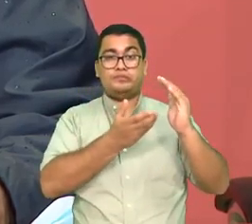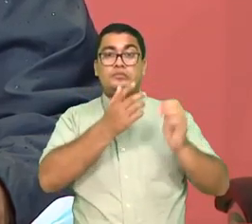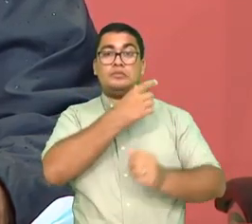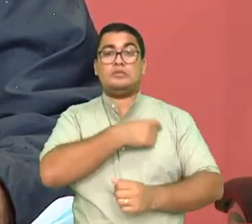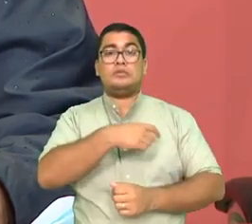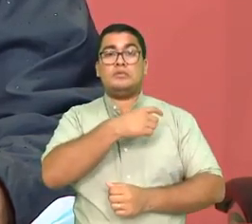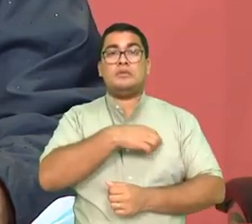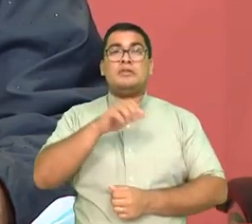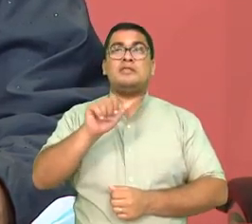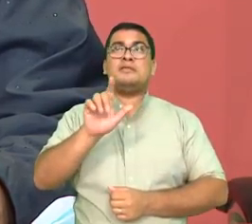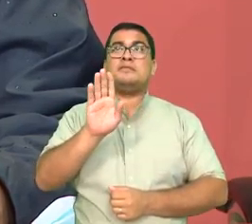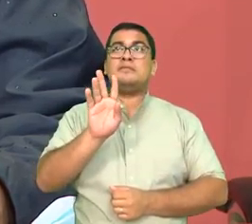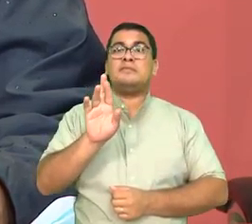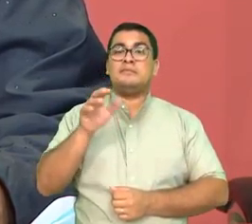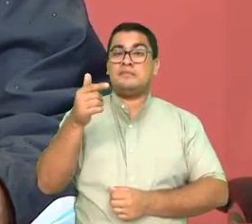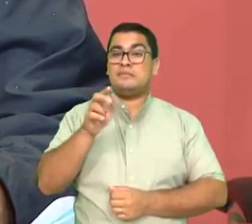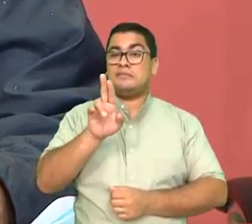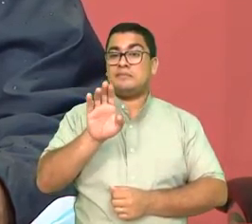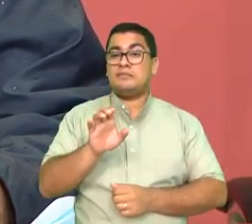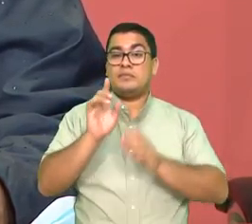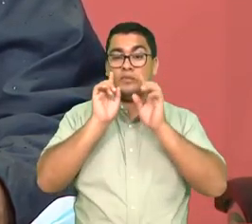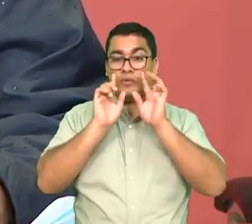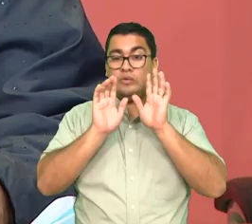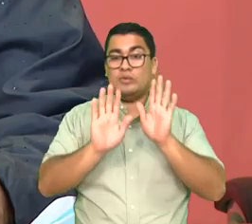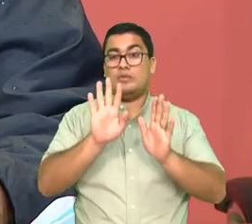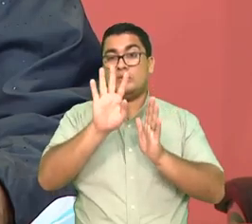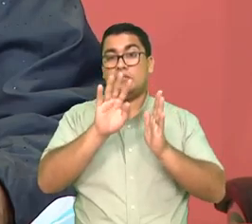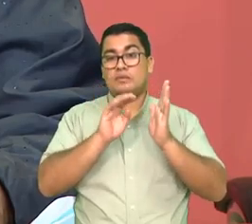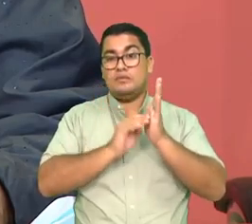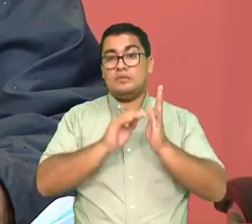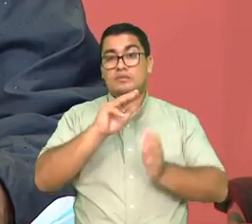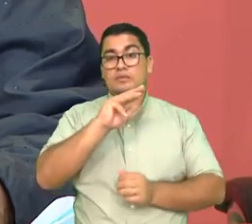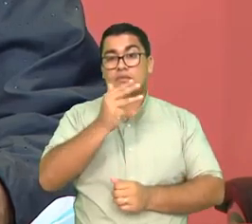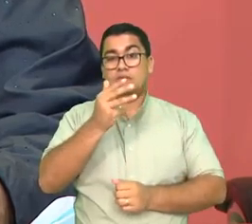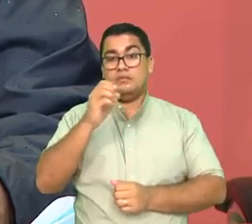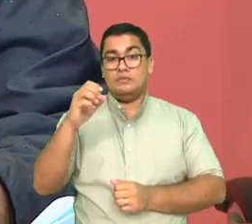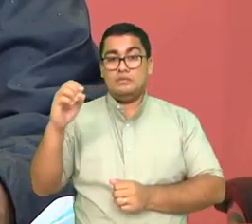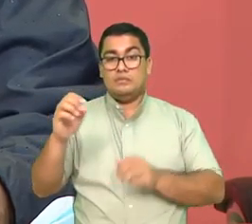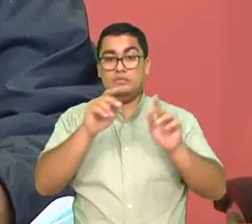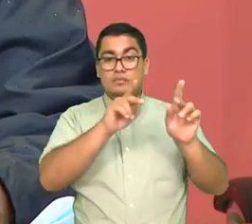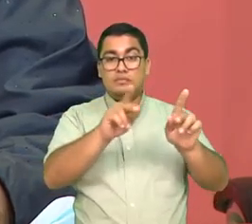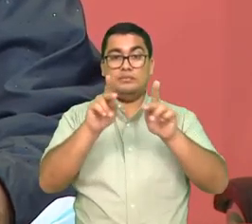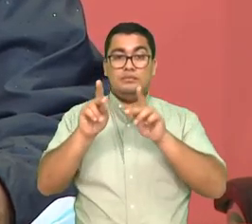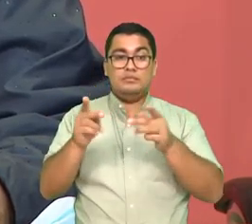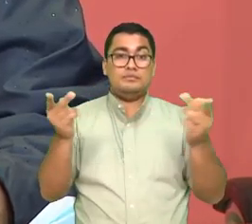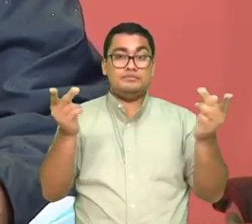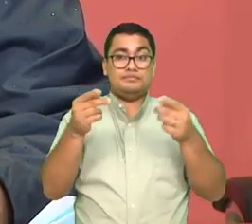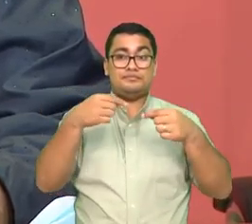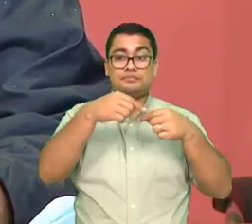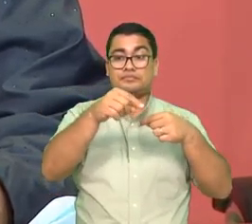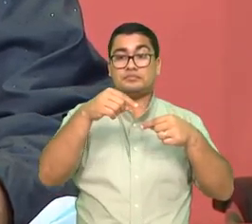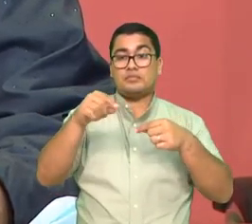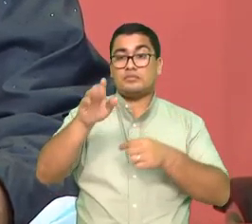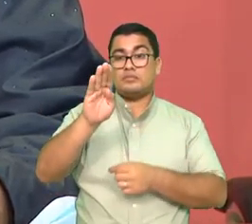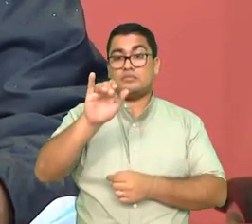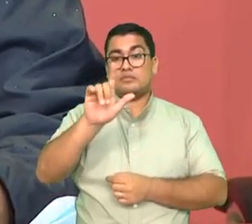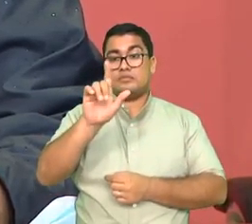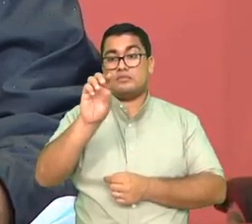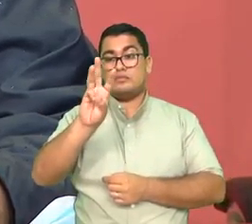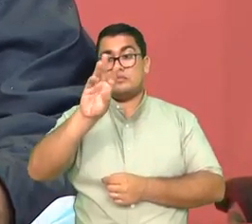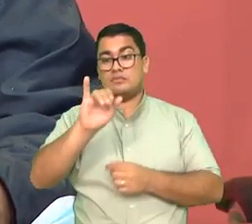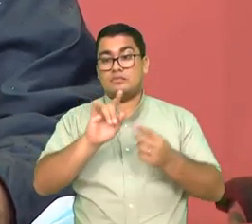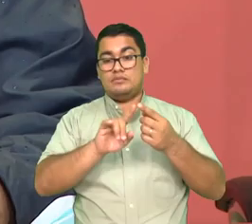se resguardan aproximadamente 4.900 personas de los municipios Bilwi, Rosita,